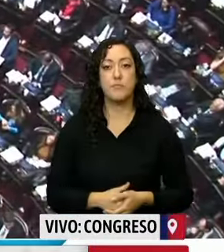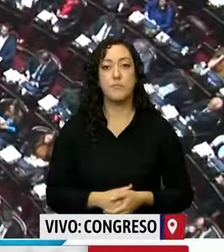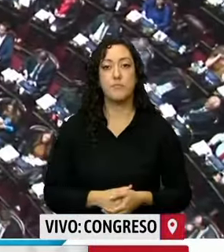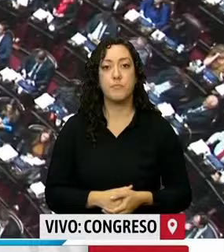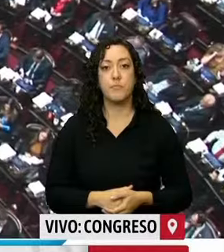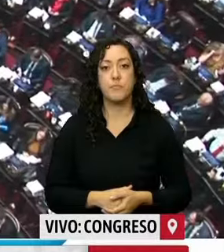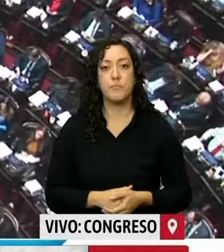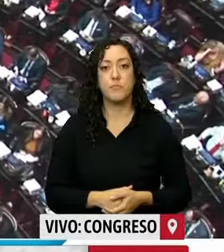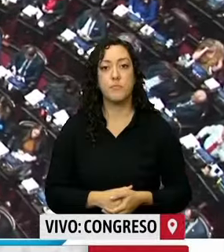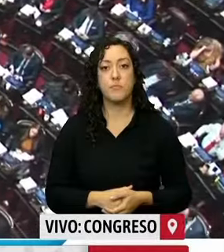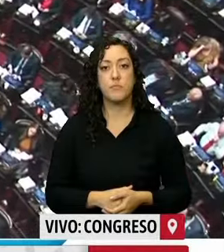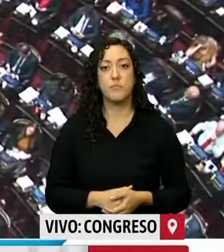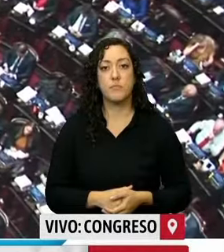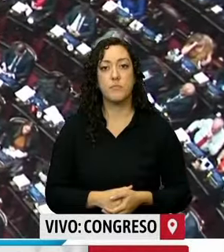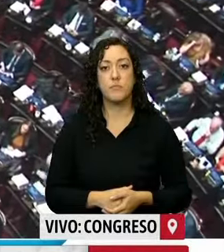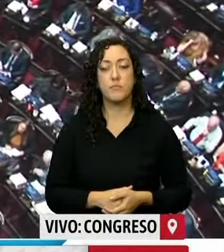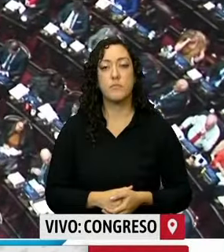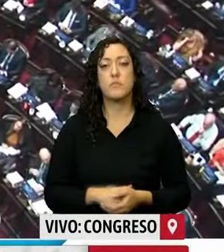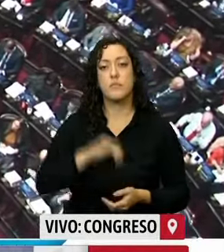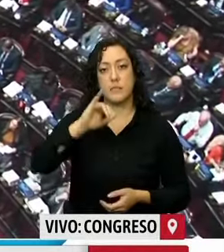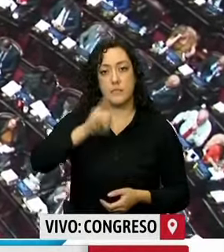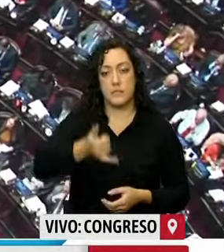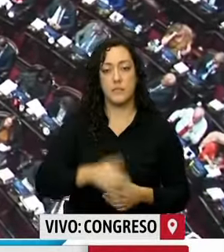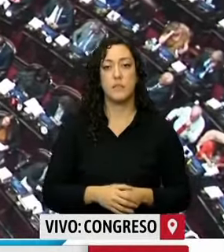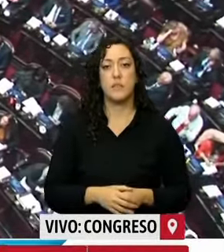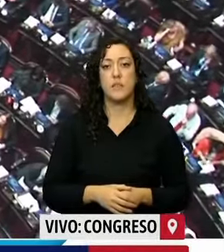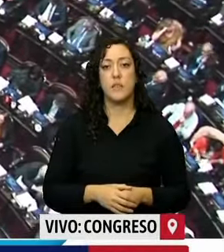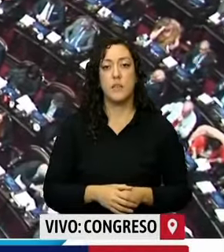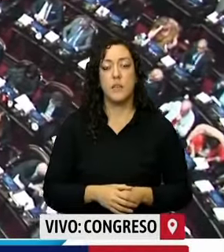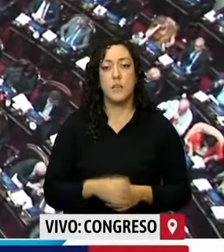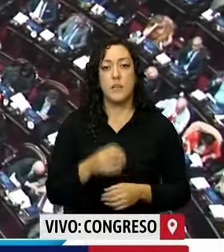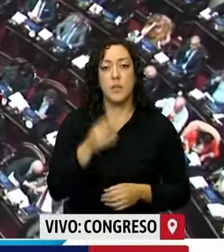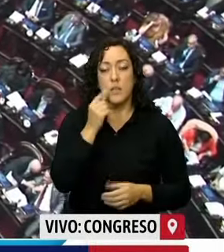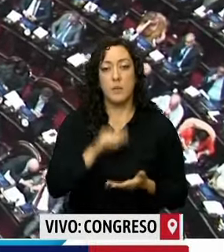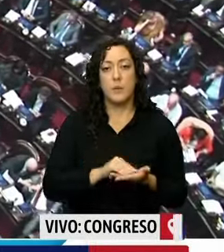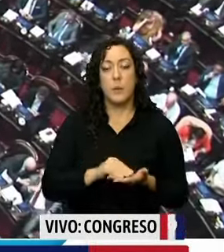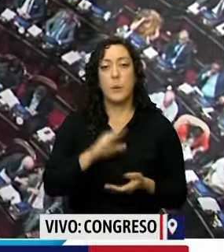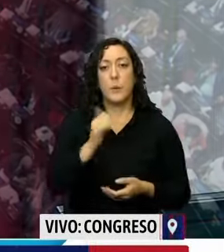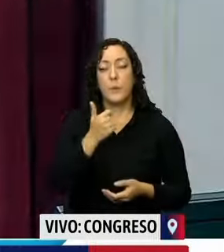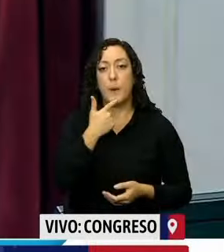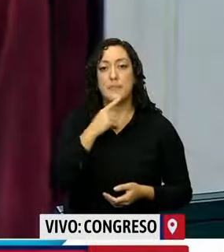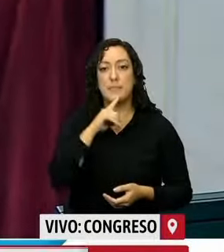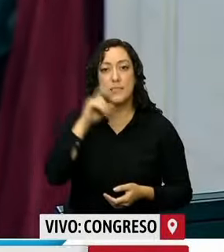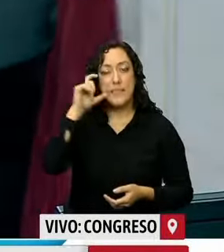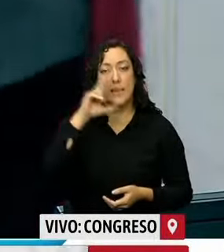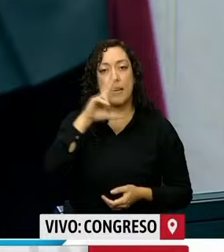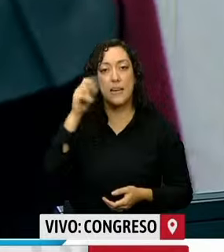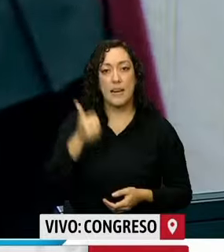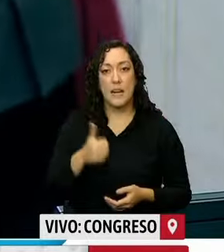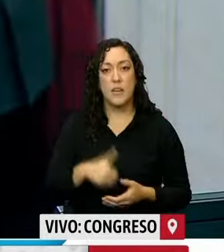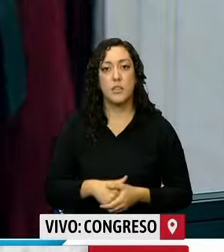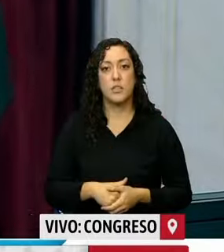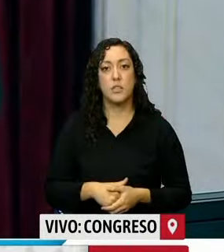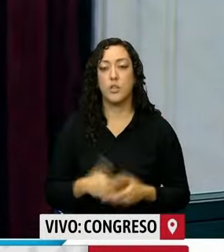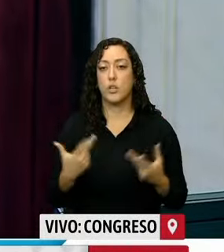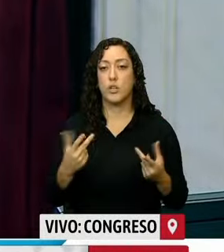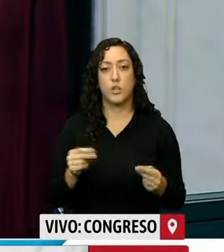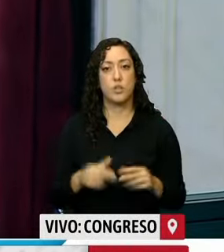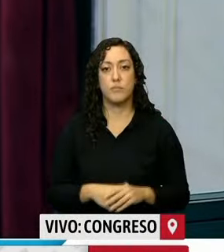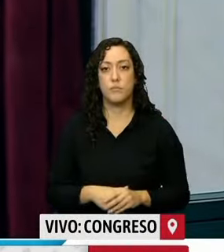está para tener claro Va esto es energía verdad pcho energía precios no al control de